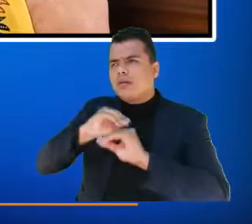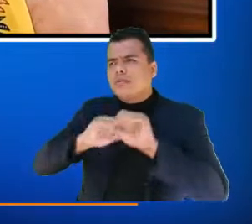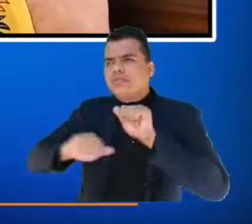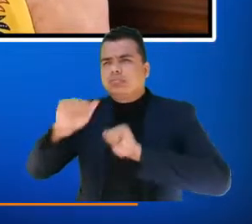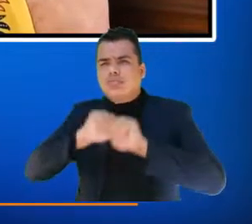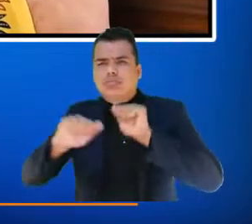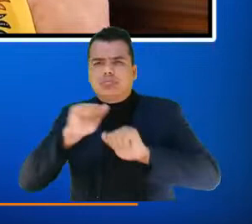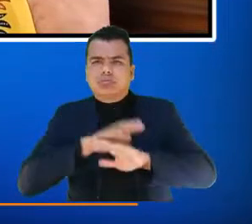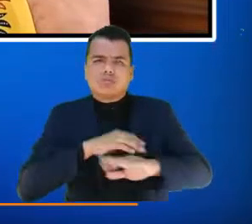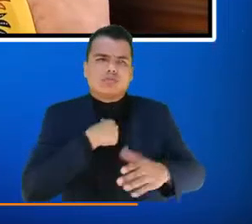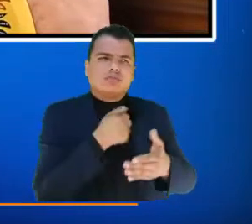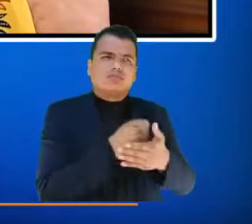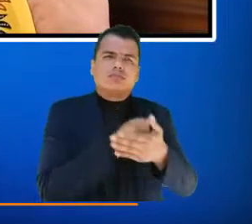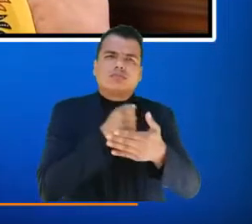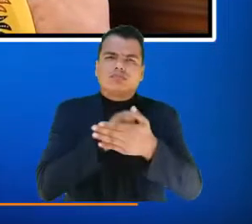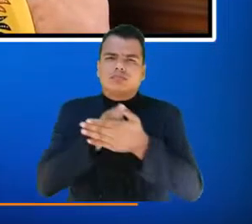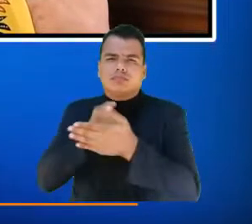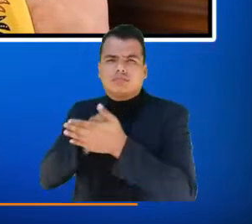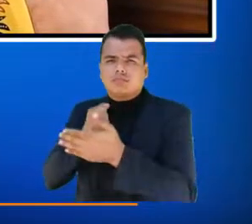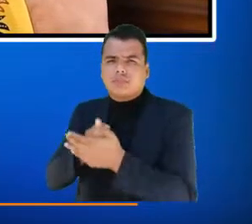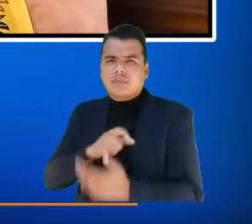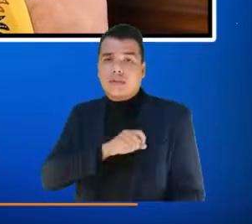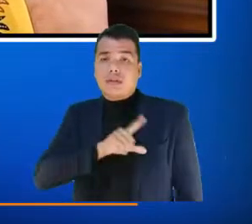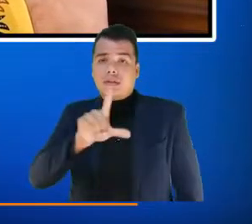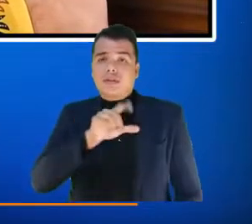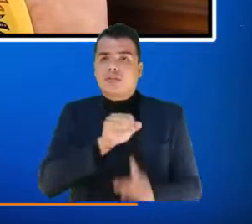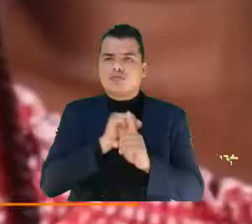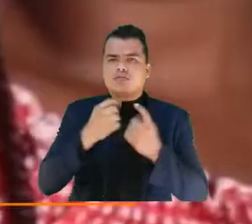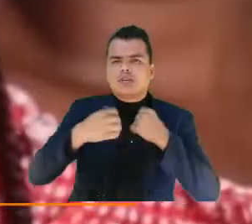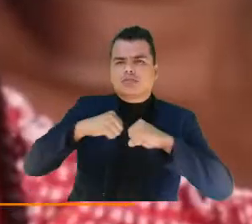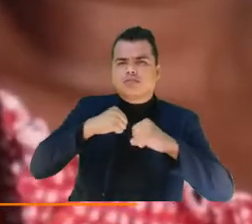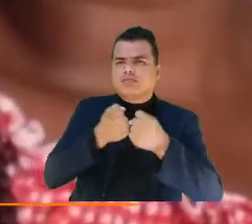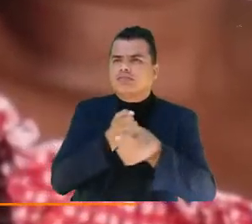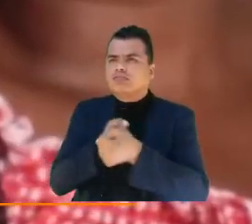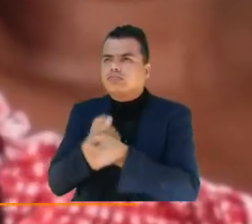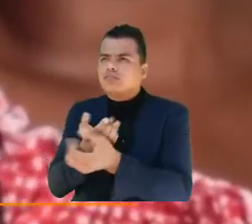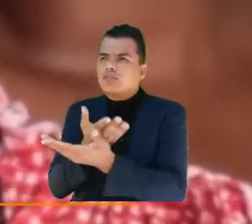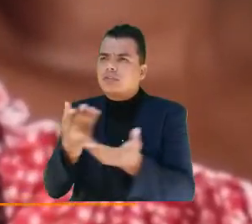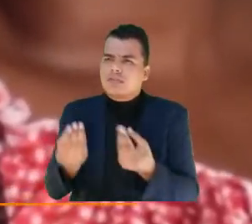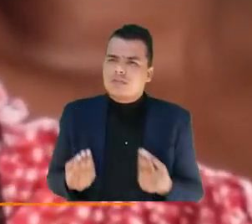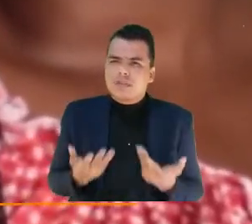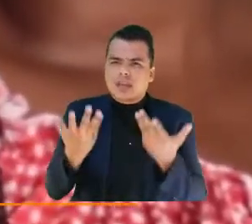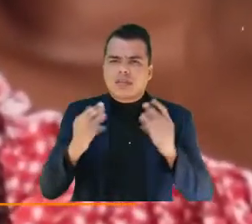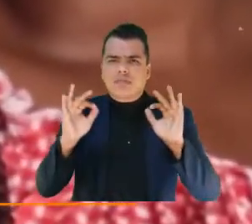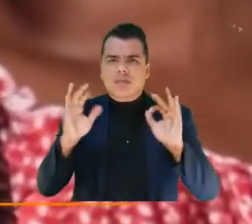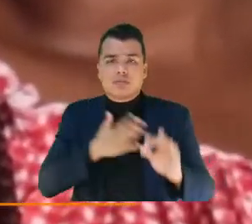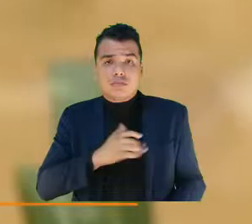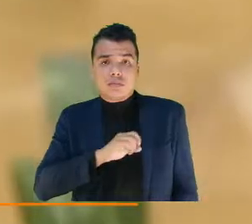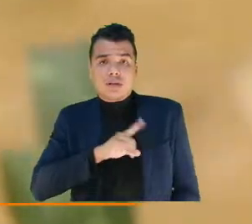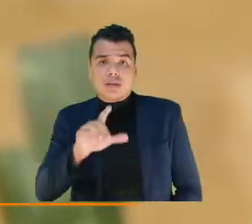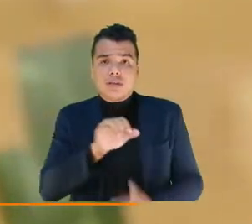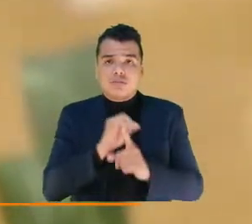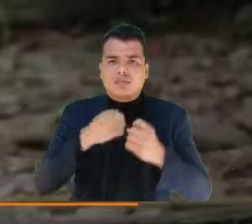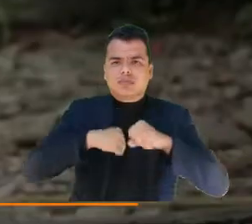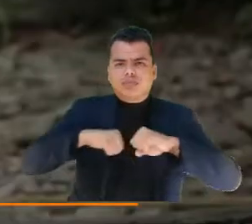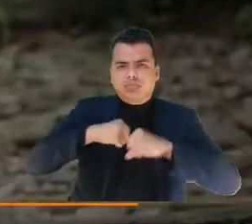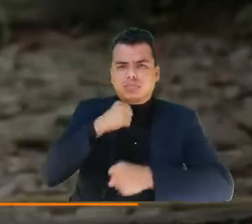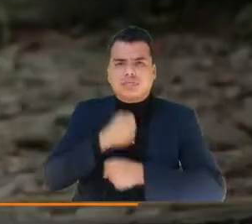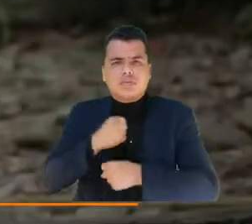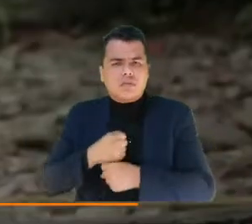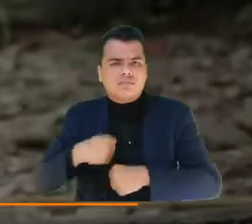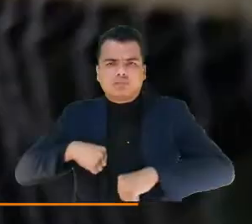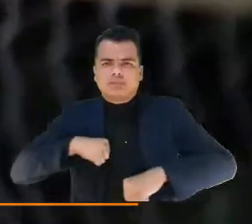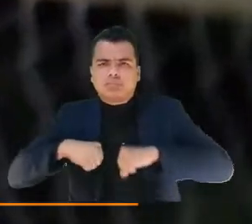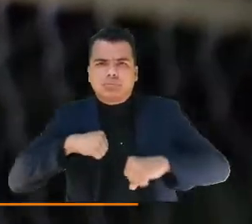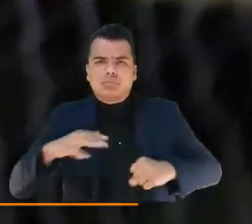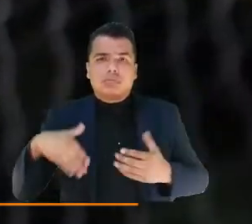he trabajado el activismo social, defendiendo el medio ambiente, defendiendo la vida. Soy una líder social que no me quedo quieta. Como